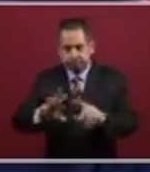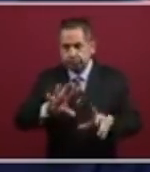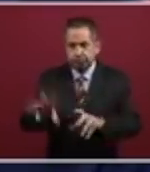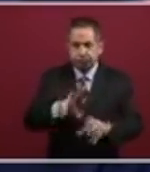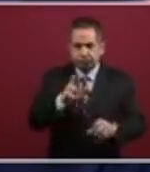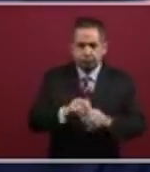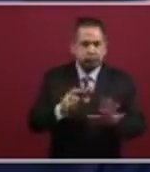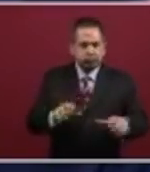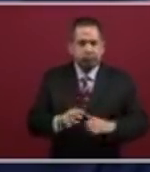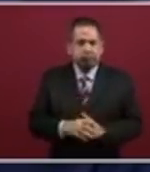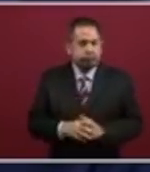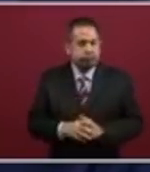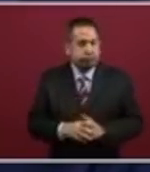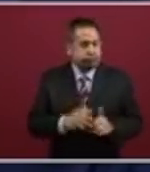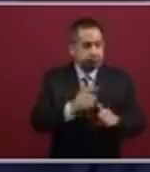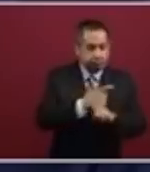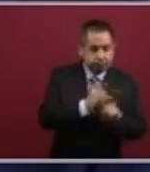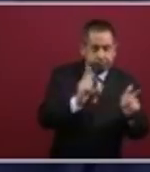a libres